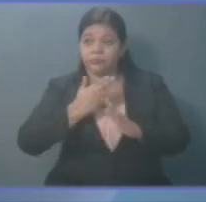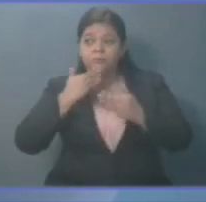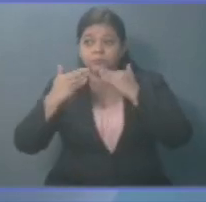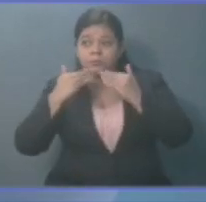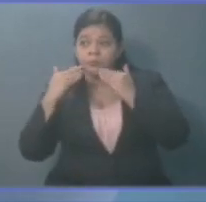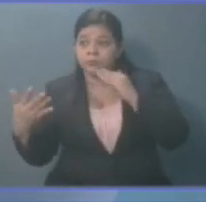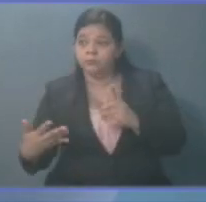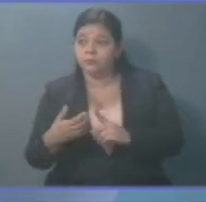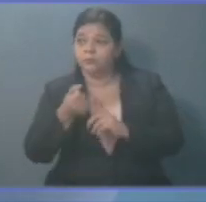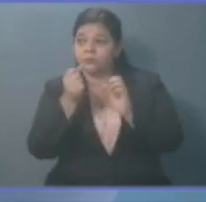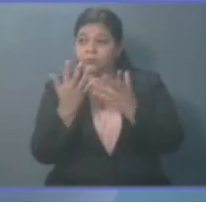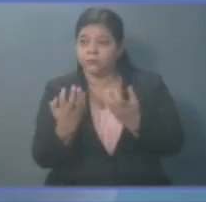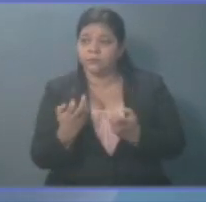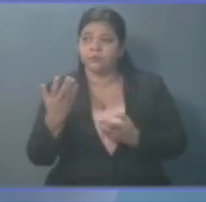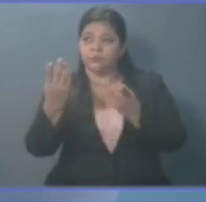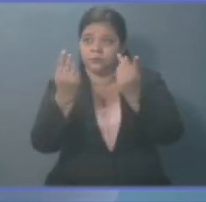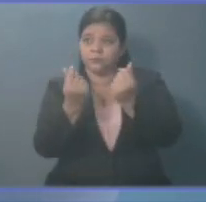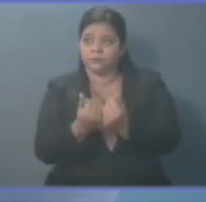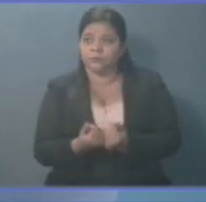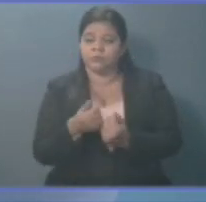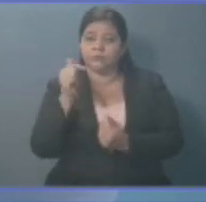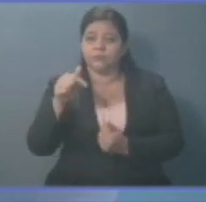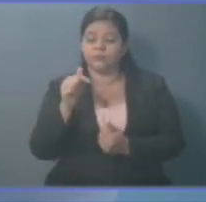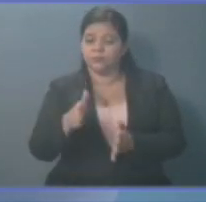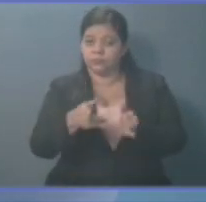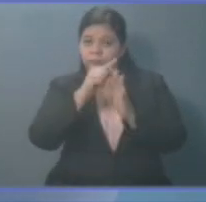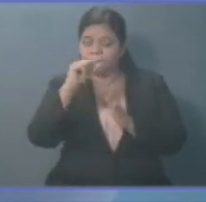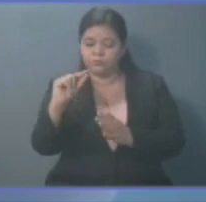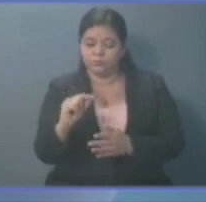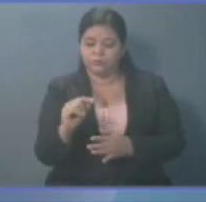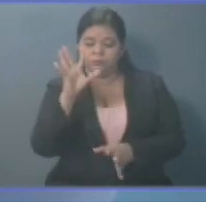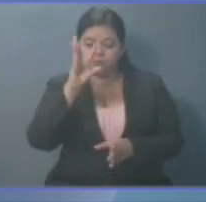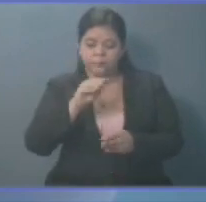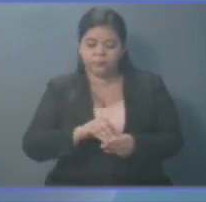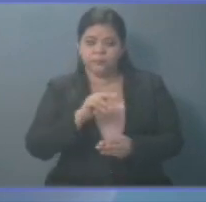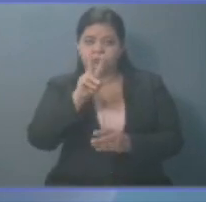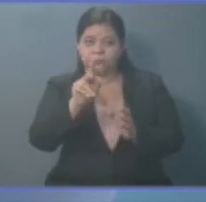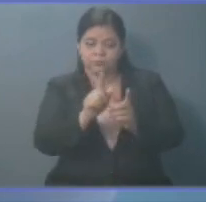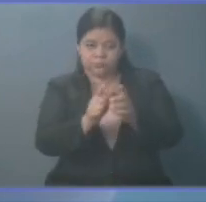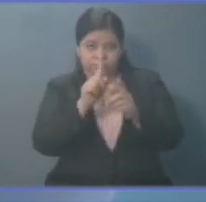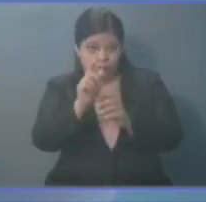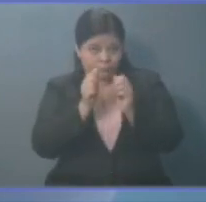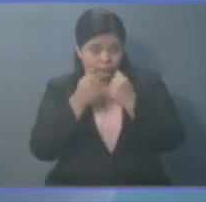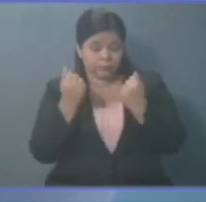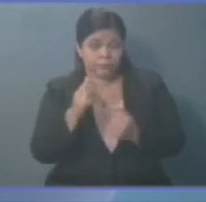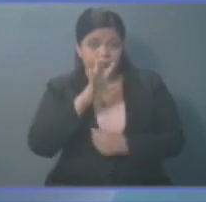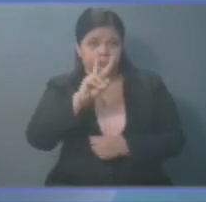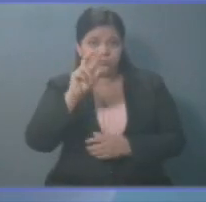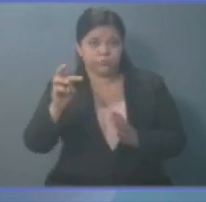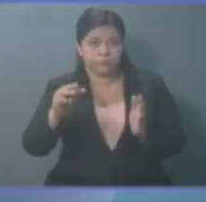el objeto es incorporar el presupuesto de la referida entidad por la cantidad de